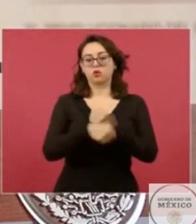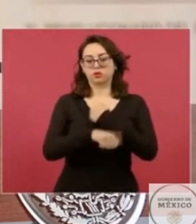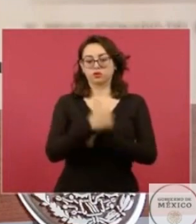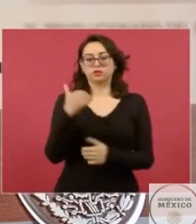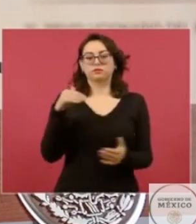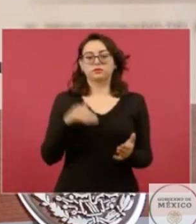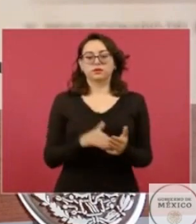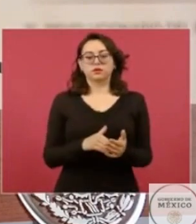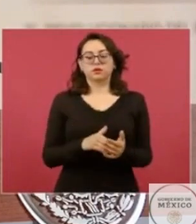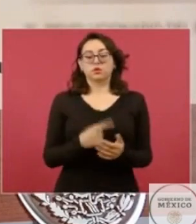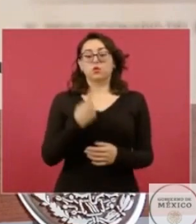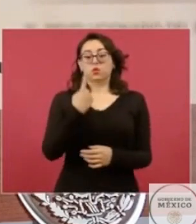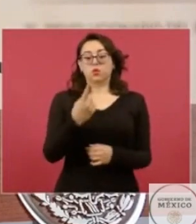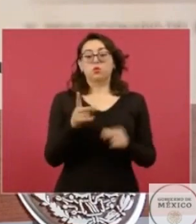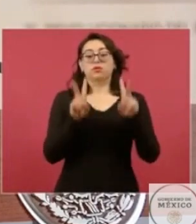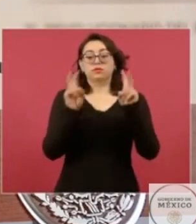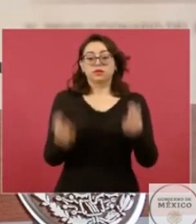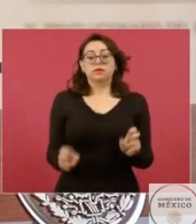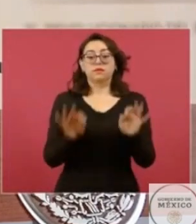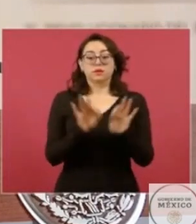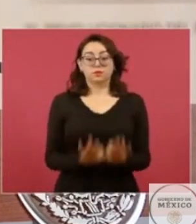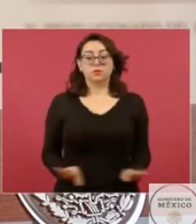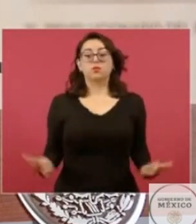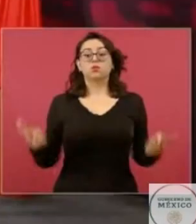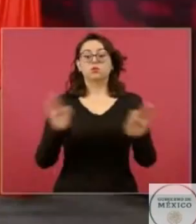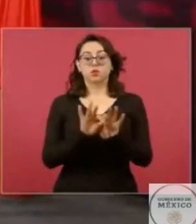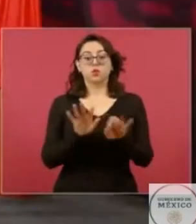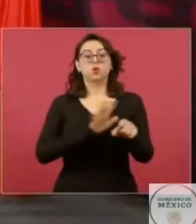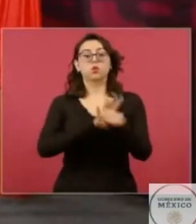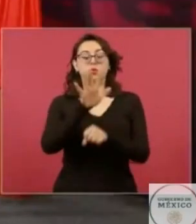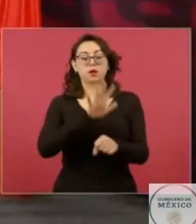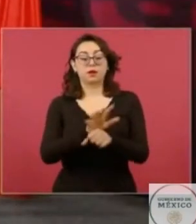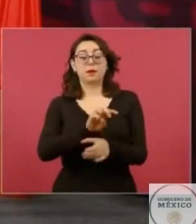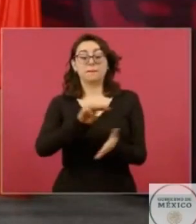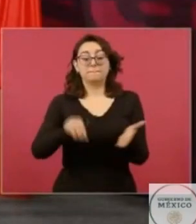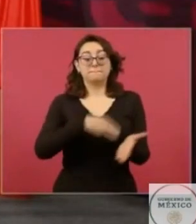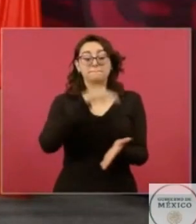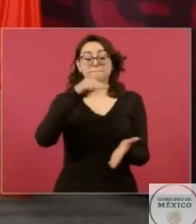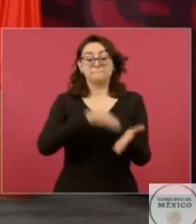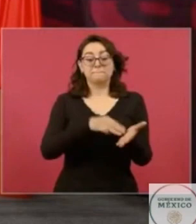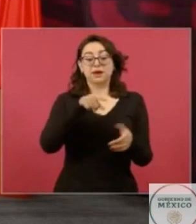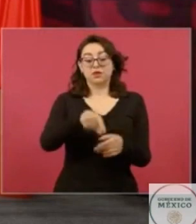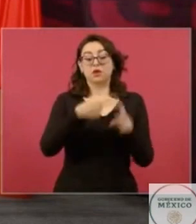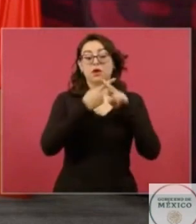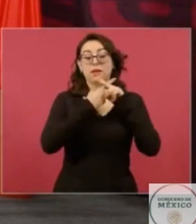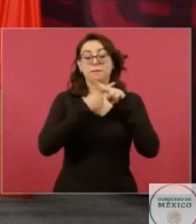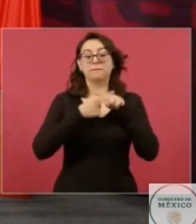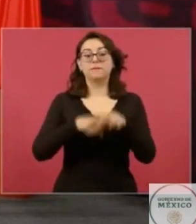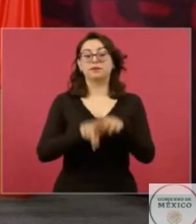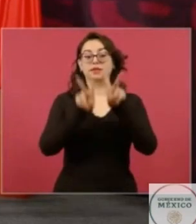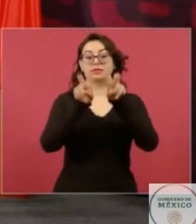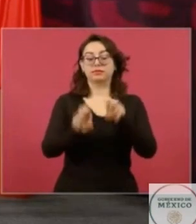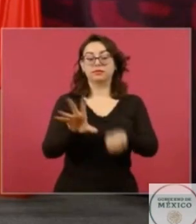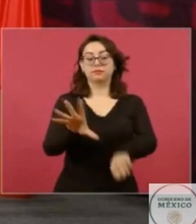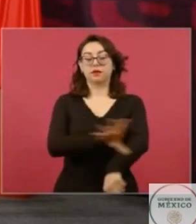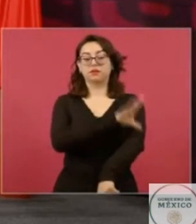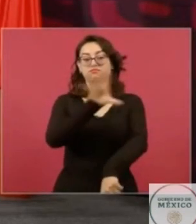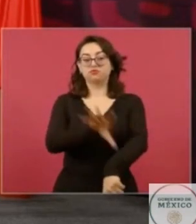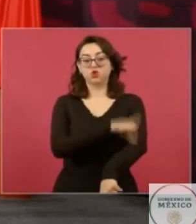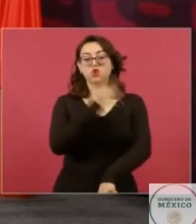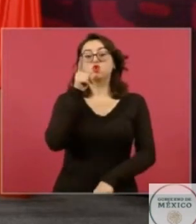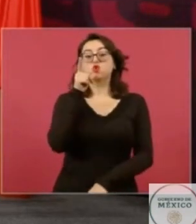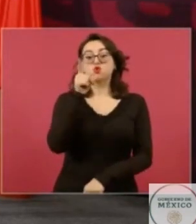3 es que en Mérida inicia la vía doble electrificada que se extiende hasta Chetumal a lo largo de 700